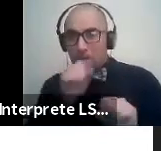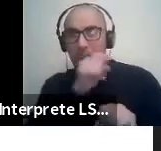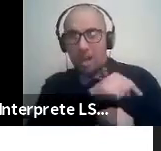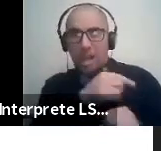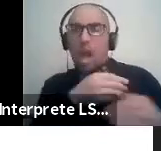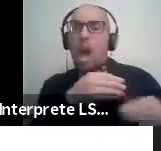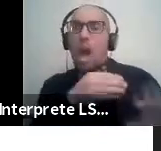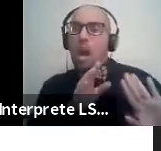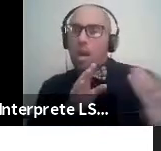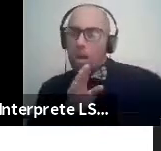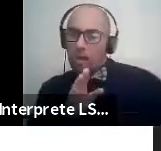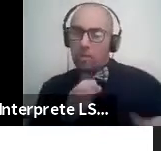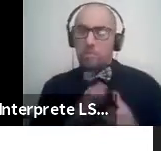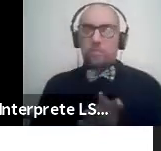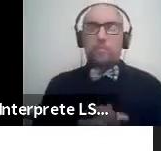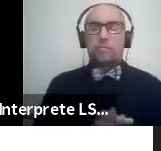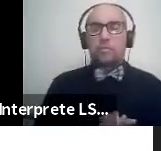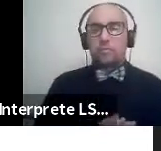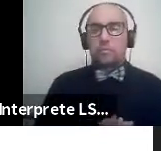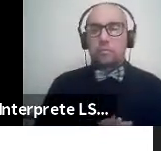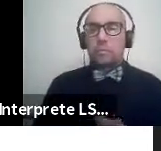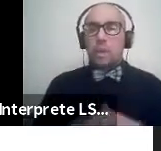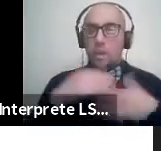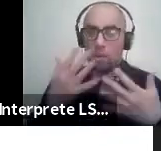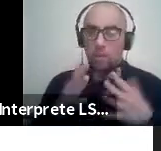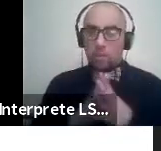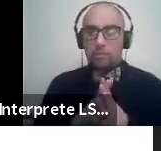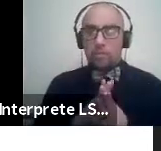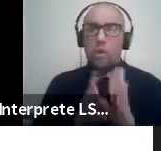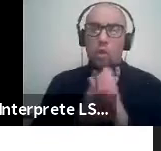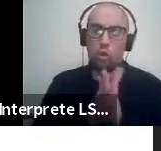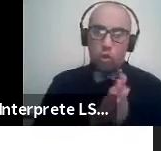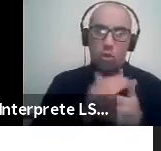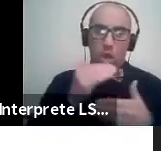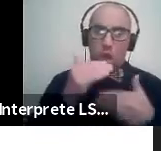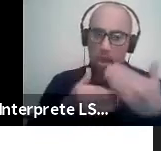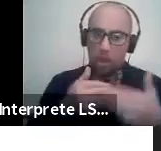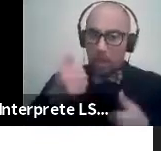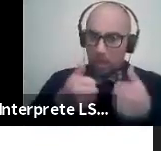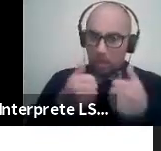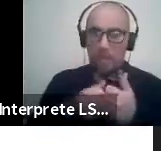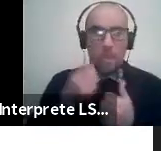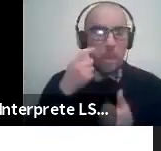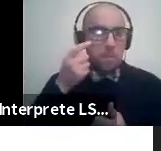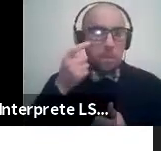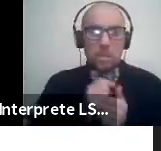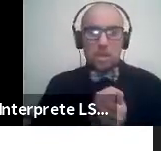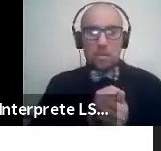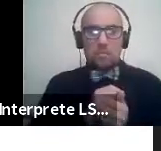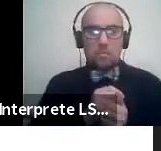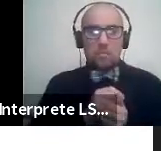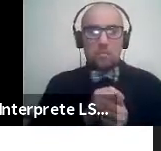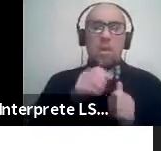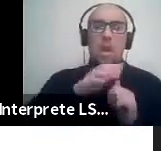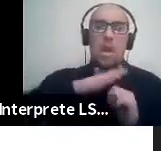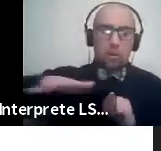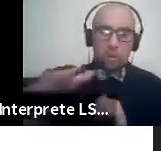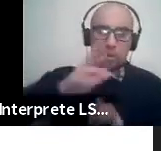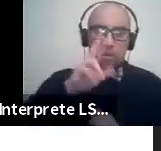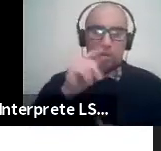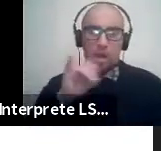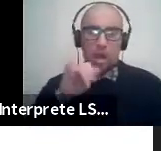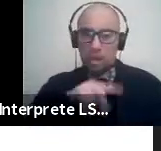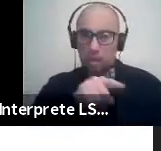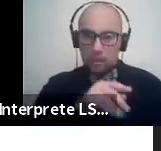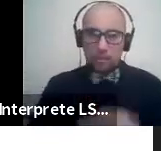consolidar. De ahí que entonces todas las actividades que están pensadas en el contexto de Raquín, pues